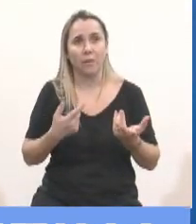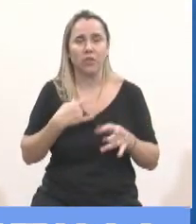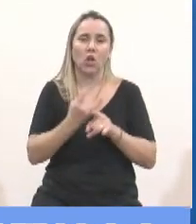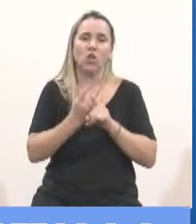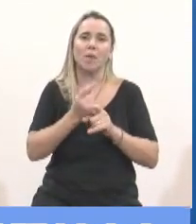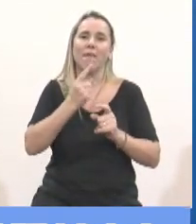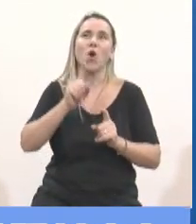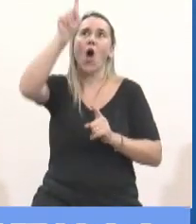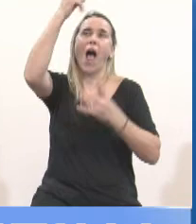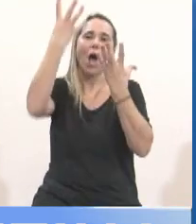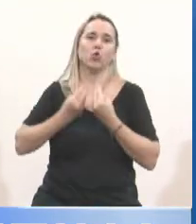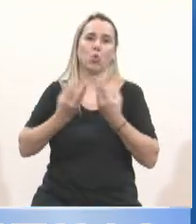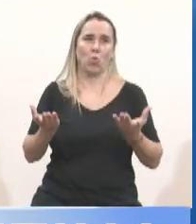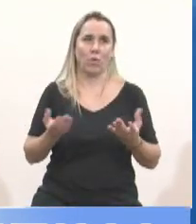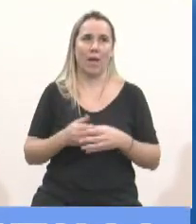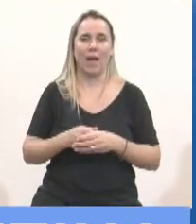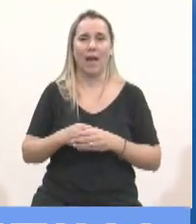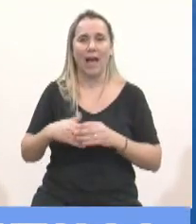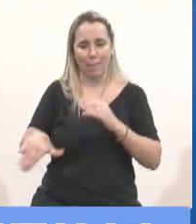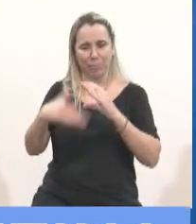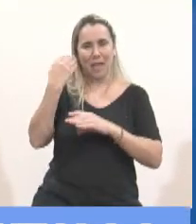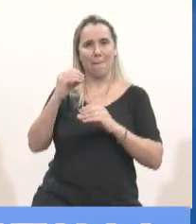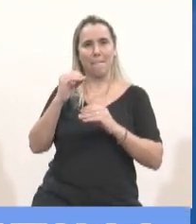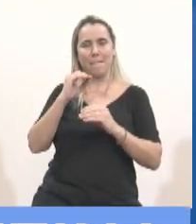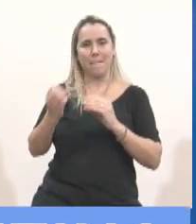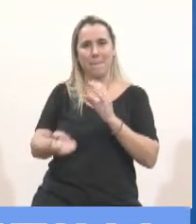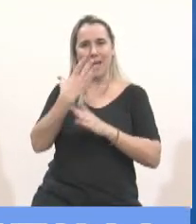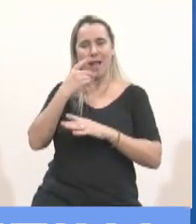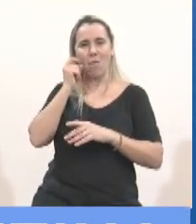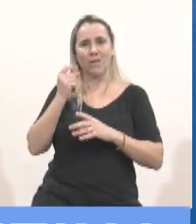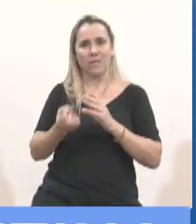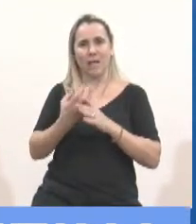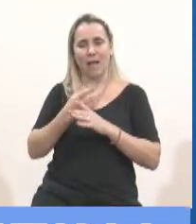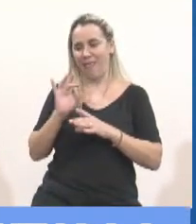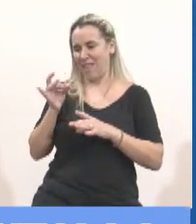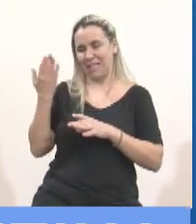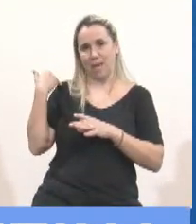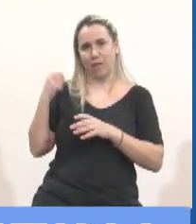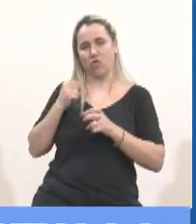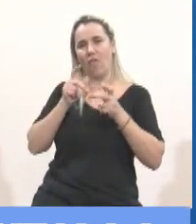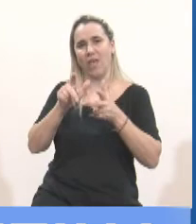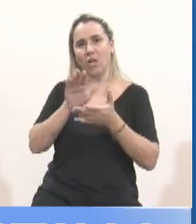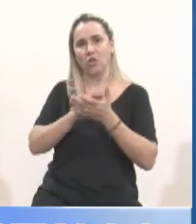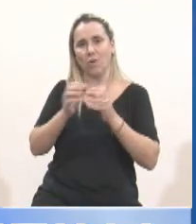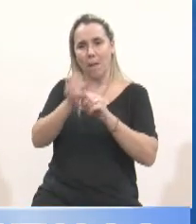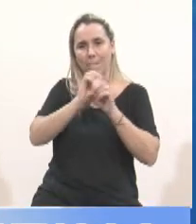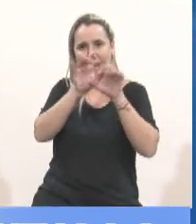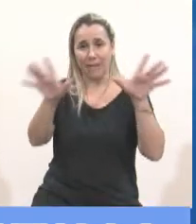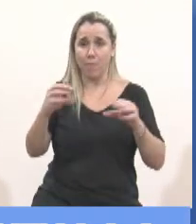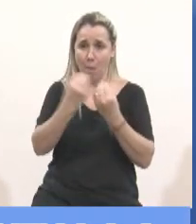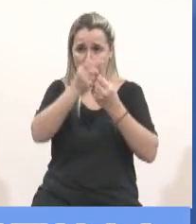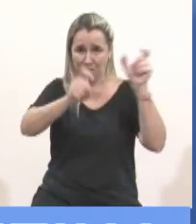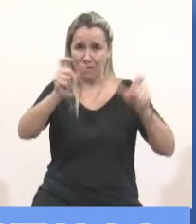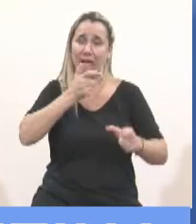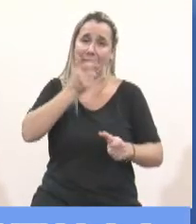digo la ayuda de Dios, alguien me mandó un mensaje y cuando dije en diciembre, cuando hablé de la pandemia, que muchos se reían,